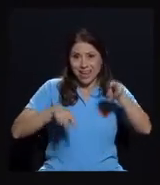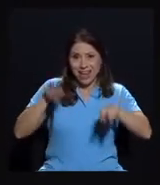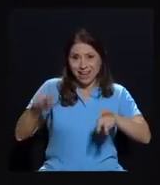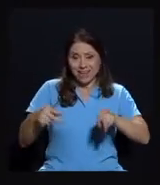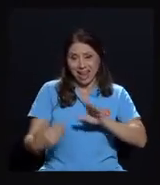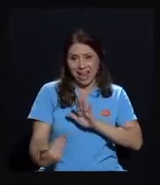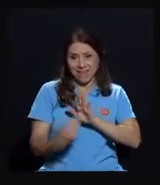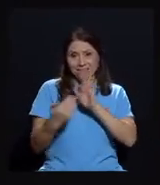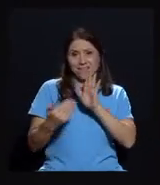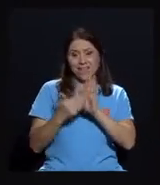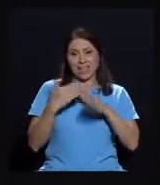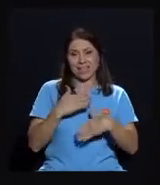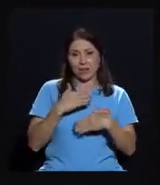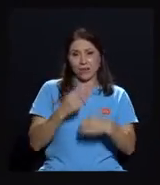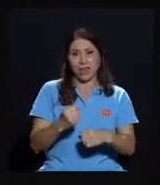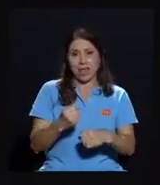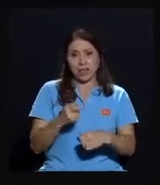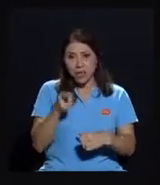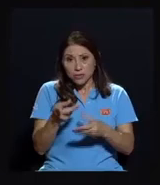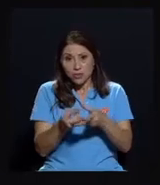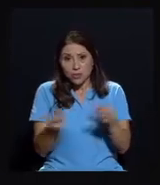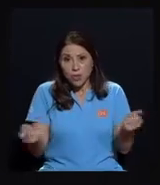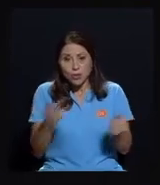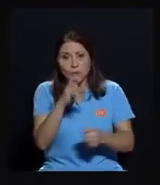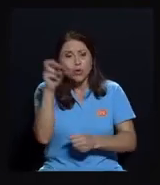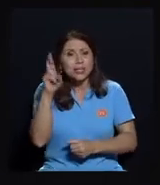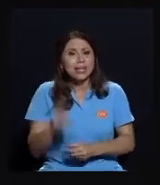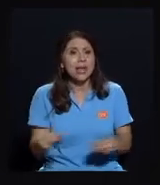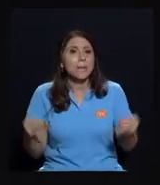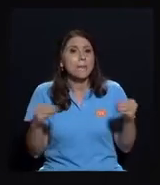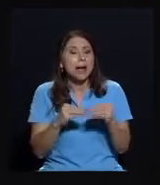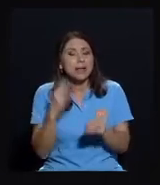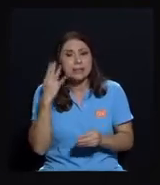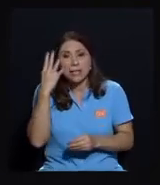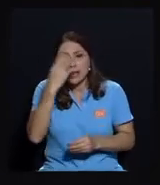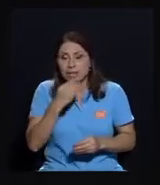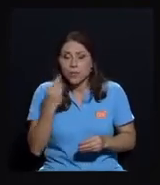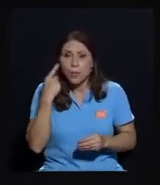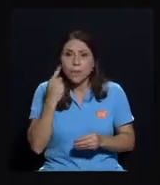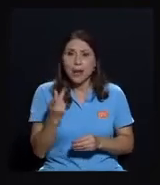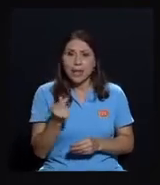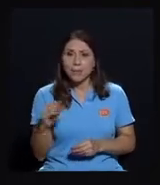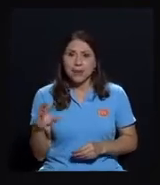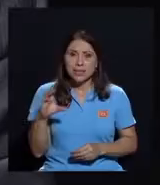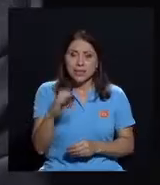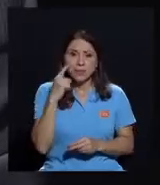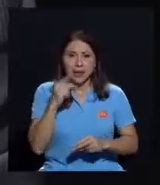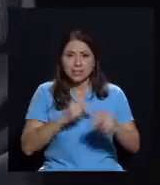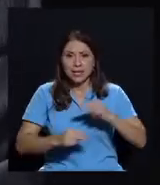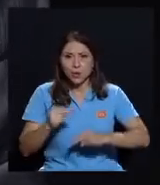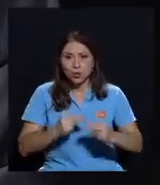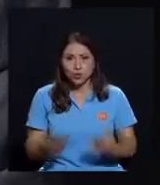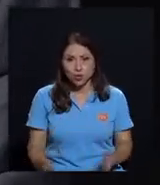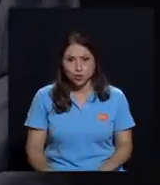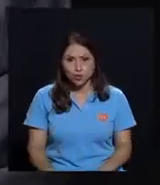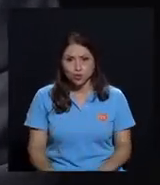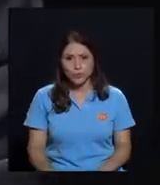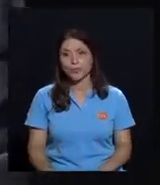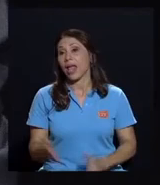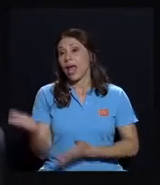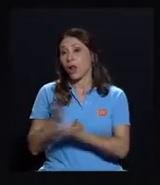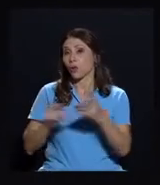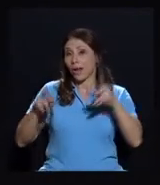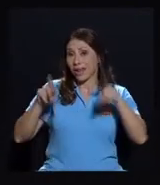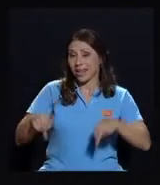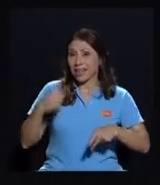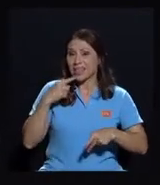nosotros resolviendo esa costa rica se vuelve un país todavía mucho más atractivo para invertir y para hacer negocios una gente ha planteado que ante él